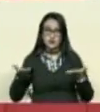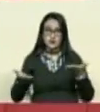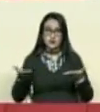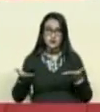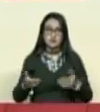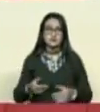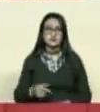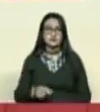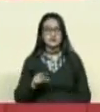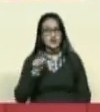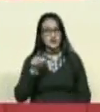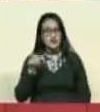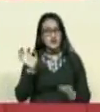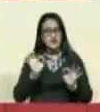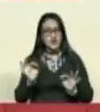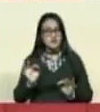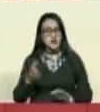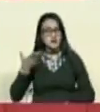dos elementos clave.